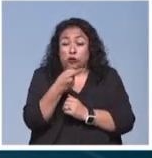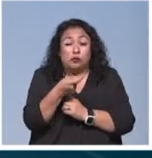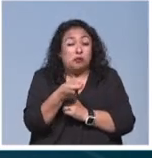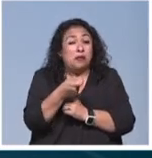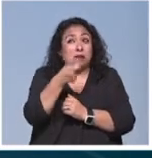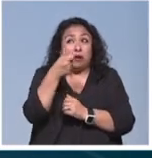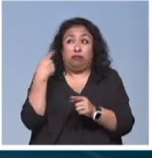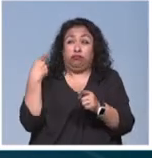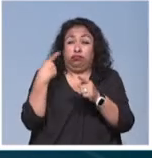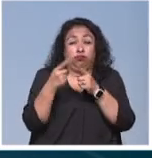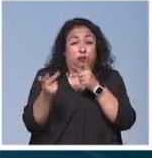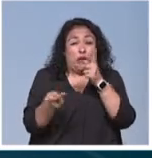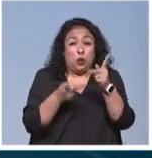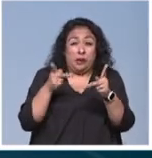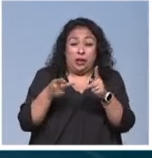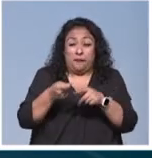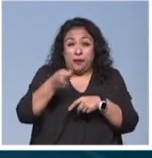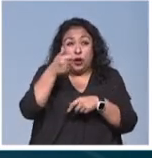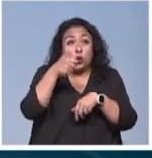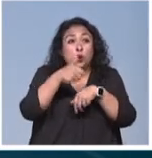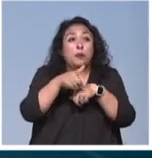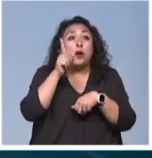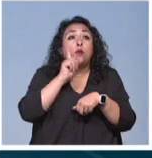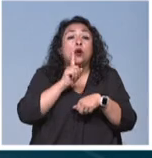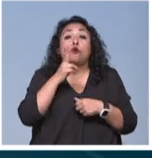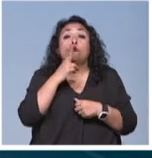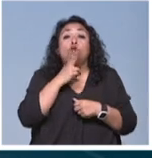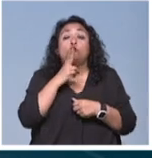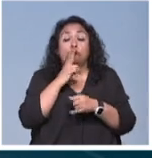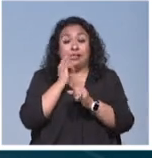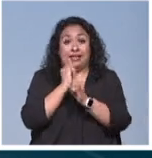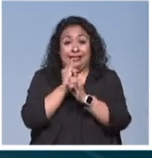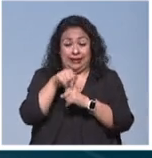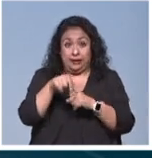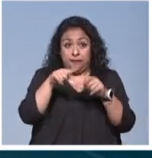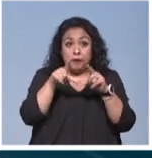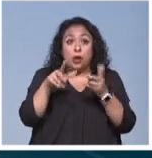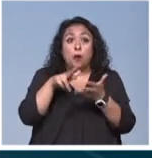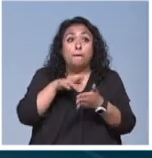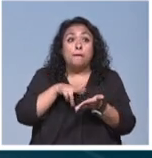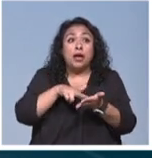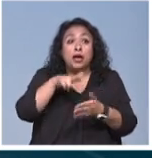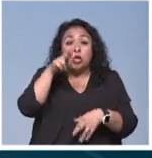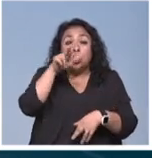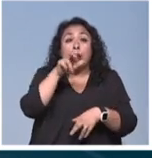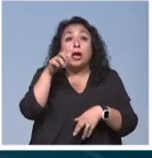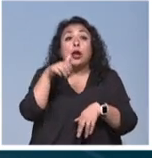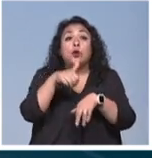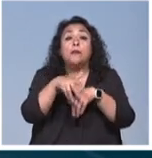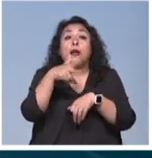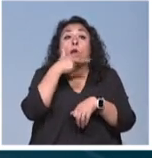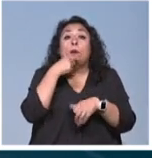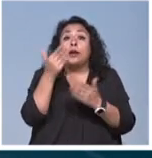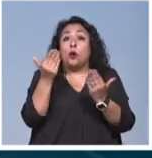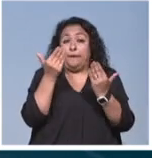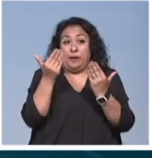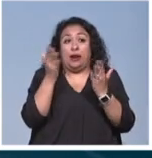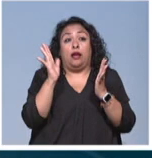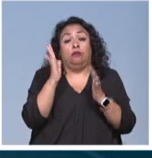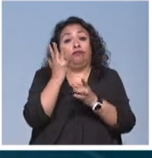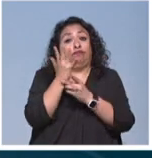vez desde que se realiza la encuesta el número de mujeres usuarias de internet en nuestro país es mayor al número de hombres que la utilizan